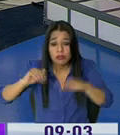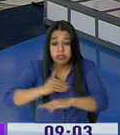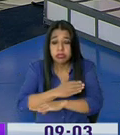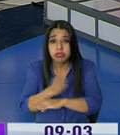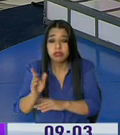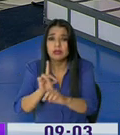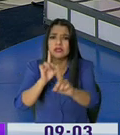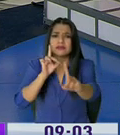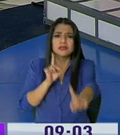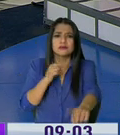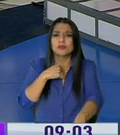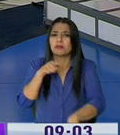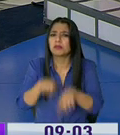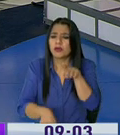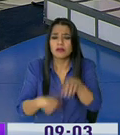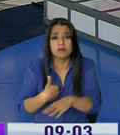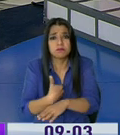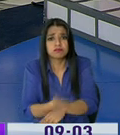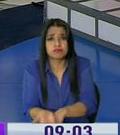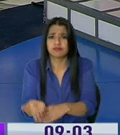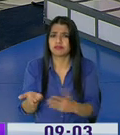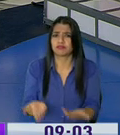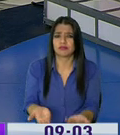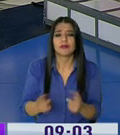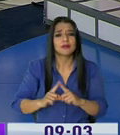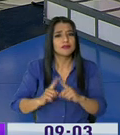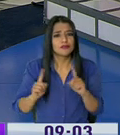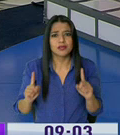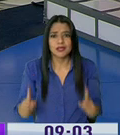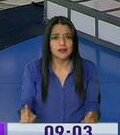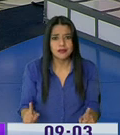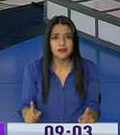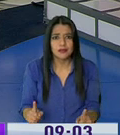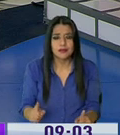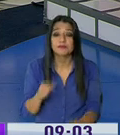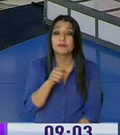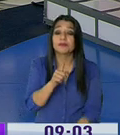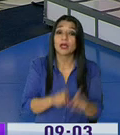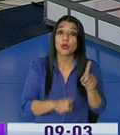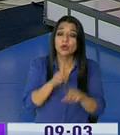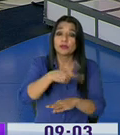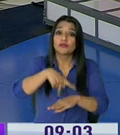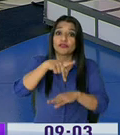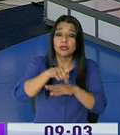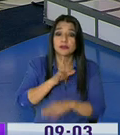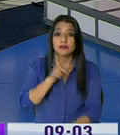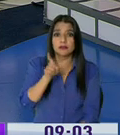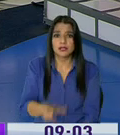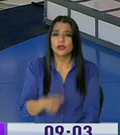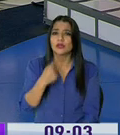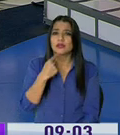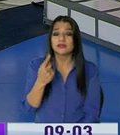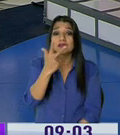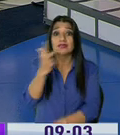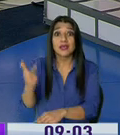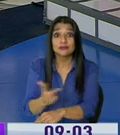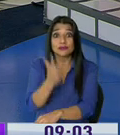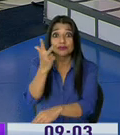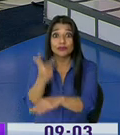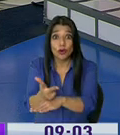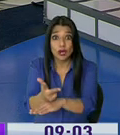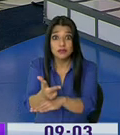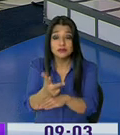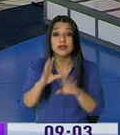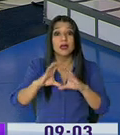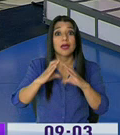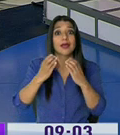distancia, donde realmente la estructura es distinta. Los técnicos en la materia, los especialistas, han dicho que 3 horas de